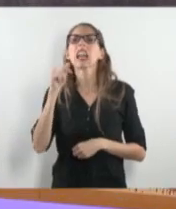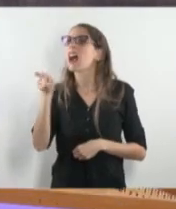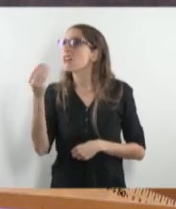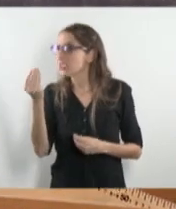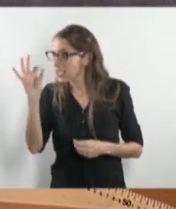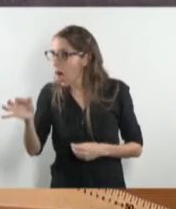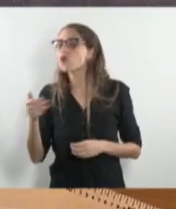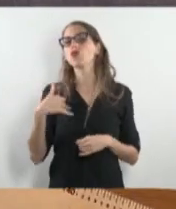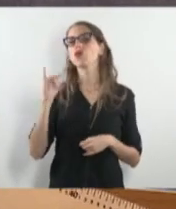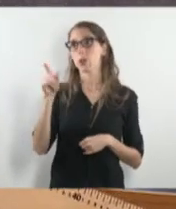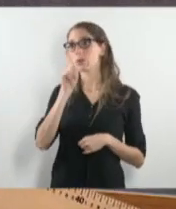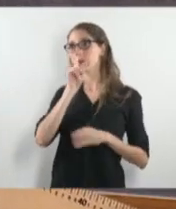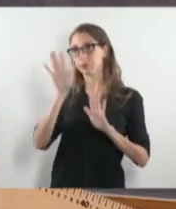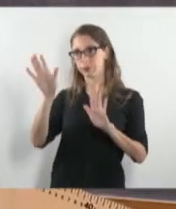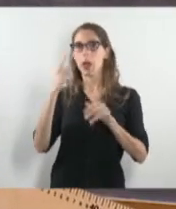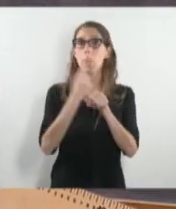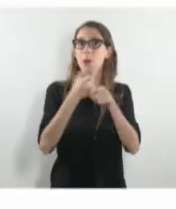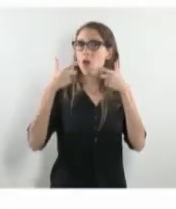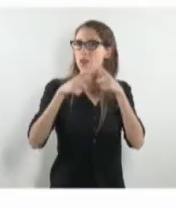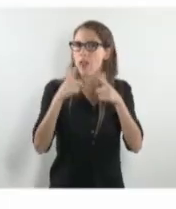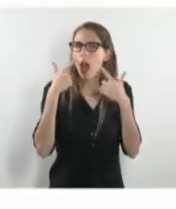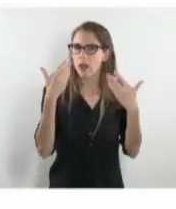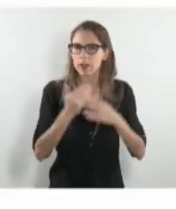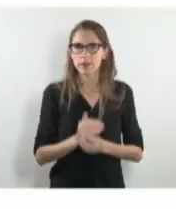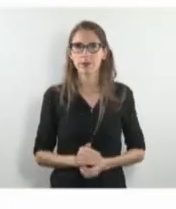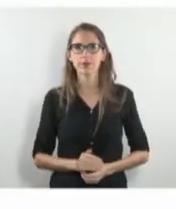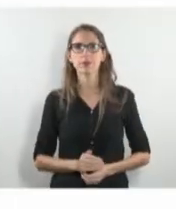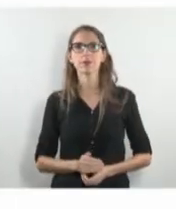en el video y volvemos con Analia.